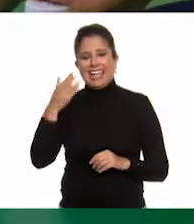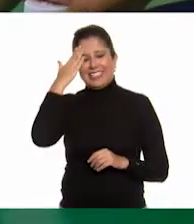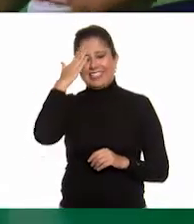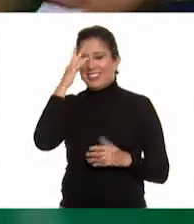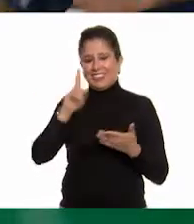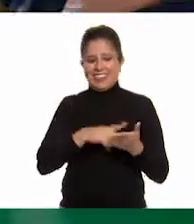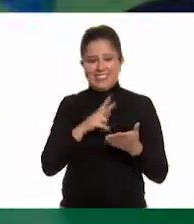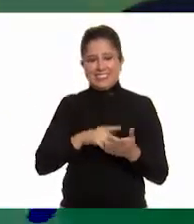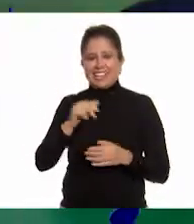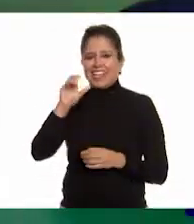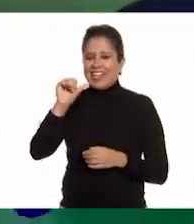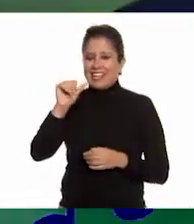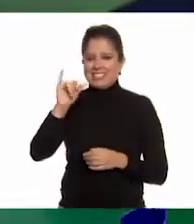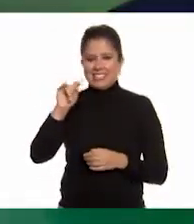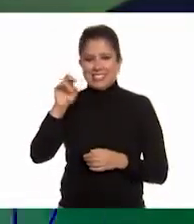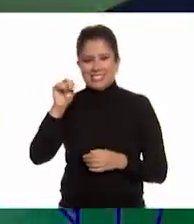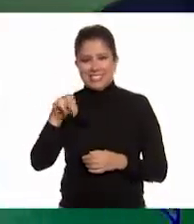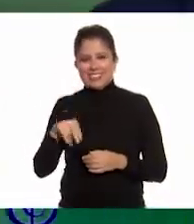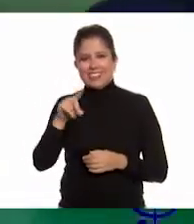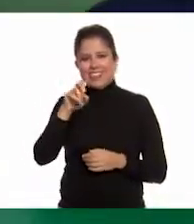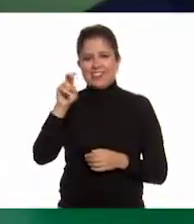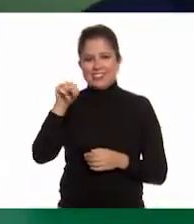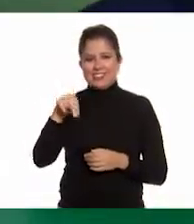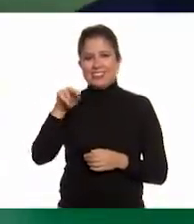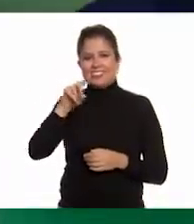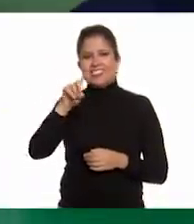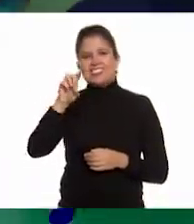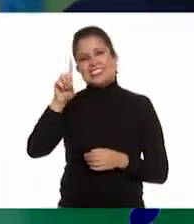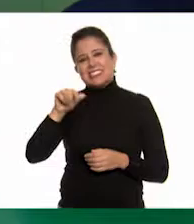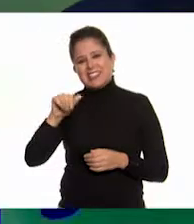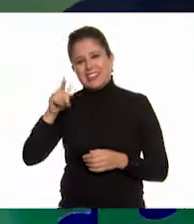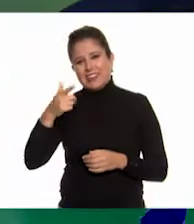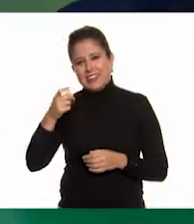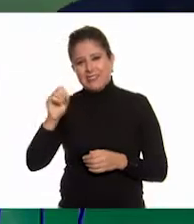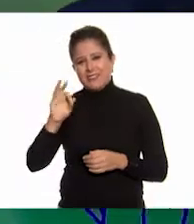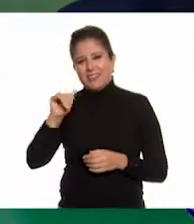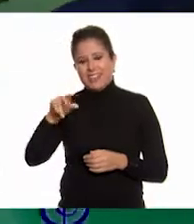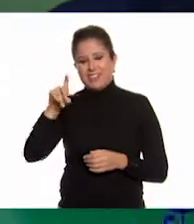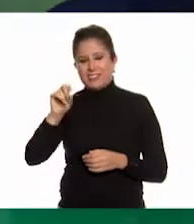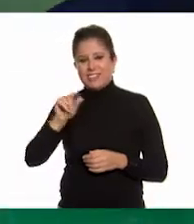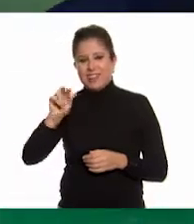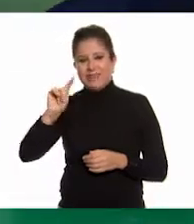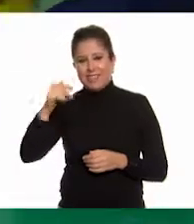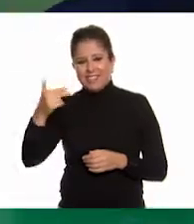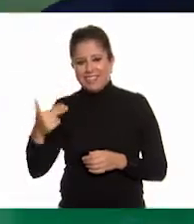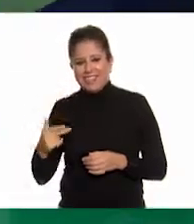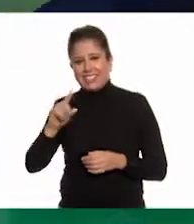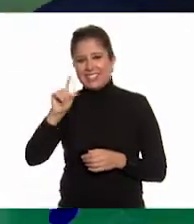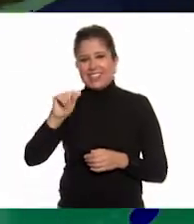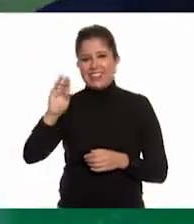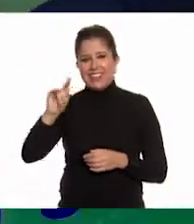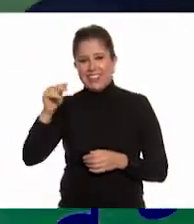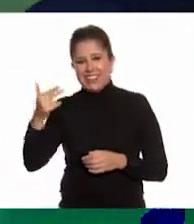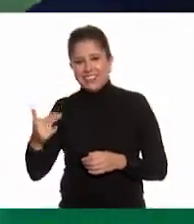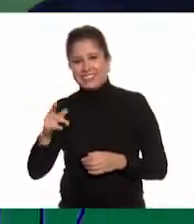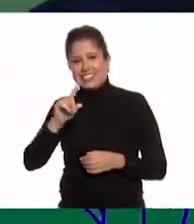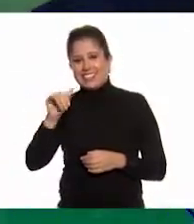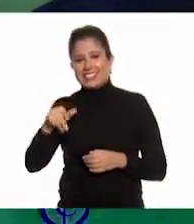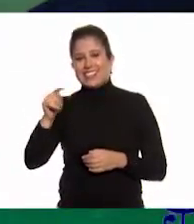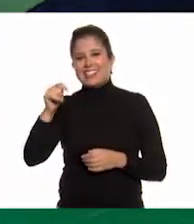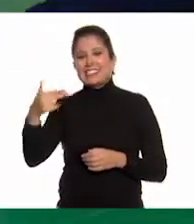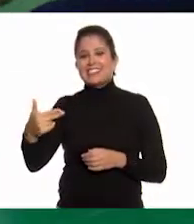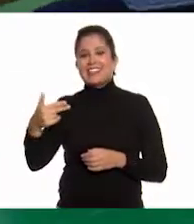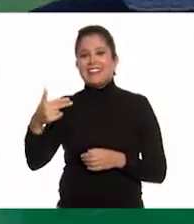Otra vez, una, dos, tres. Así. ¿Dónde voy? Mandando, sango, sabaré, sabaré. ¿Qué